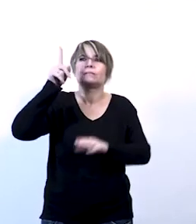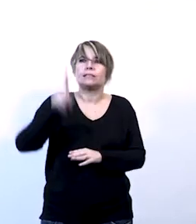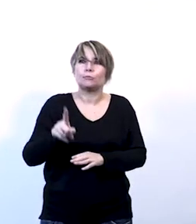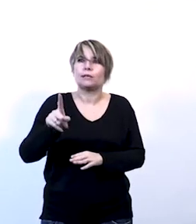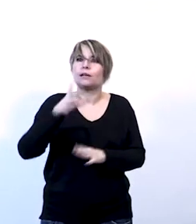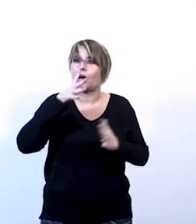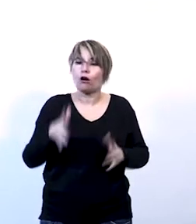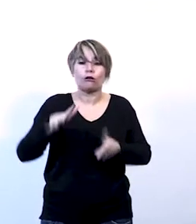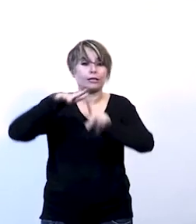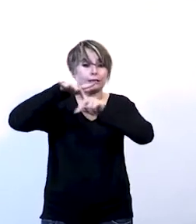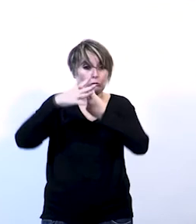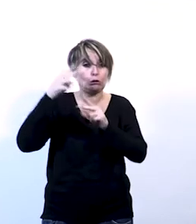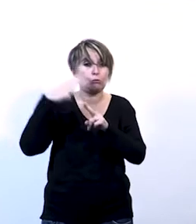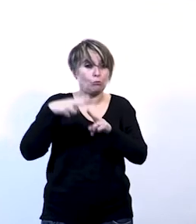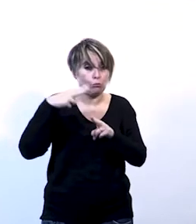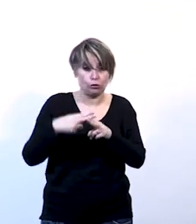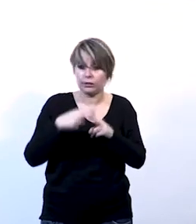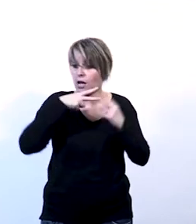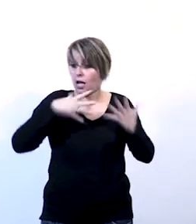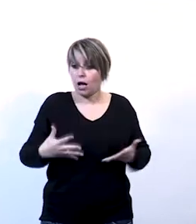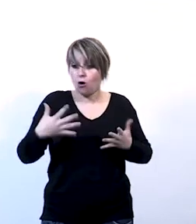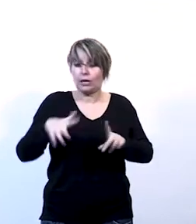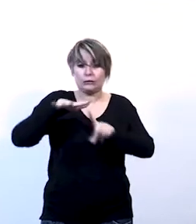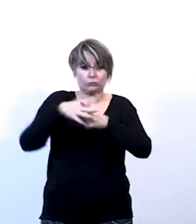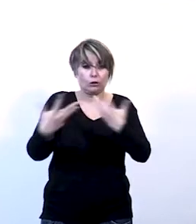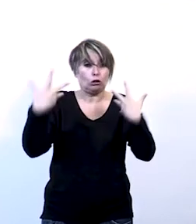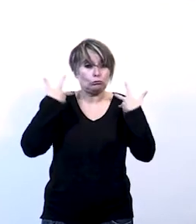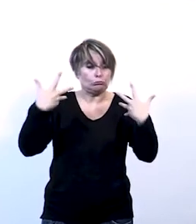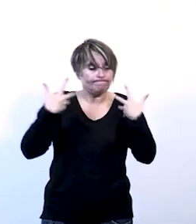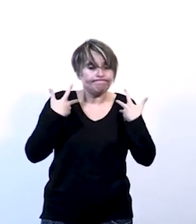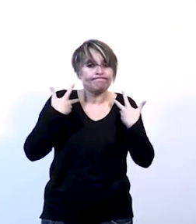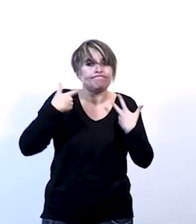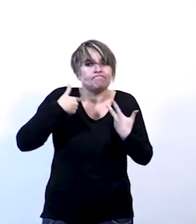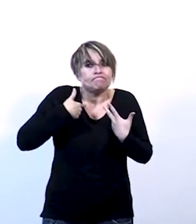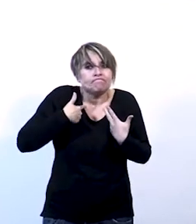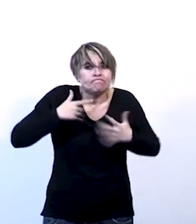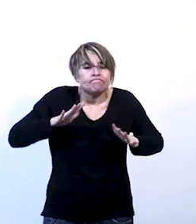con la situación política presente en la que estamos viviendo, yo creo que